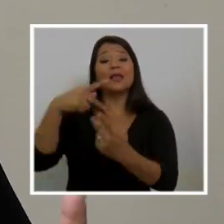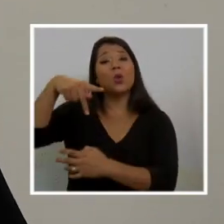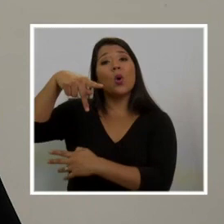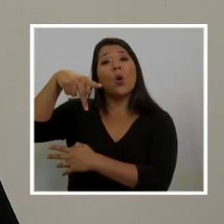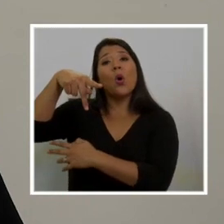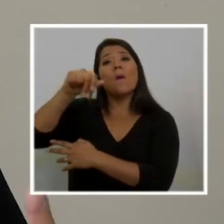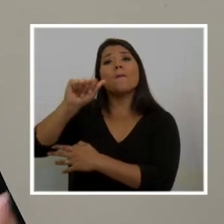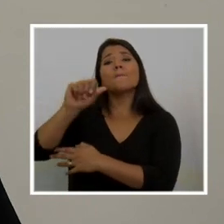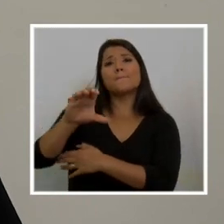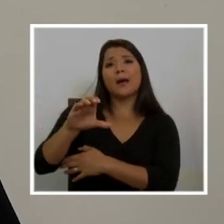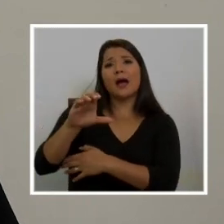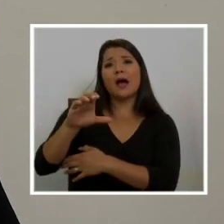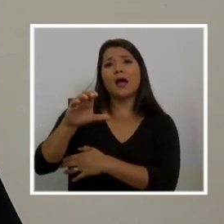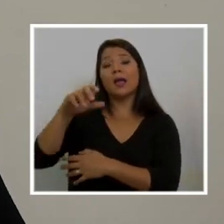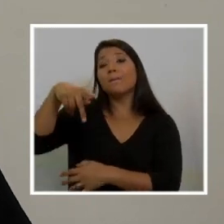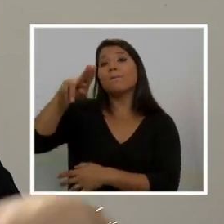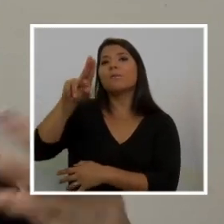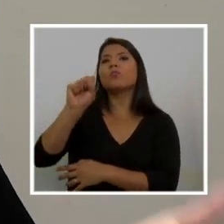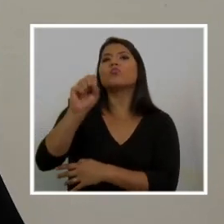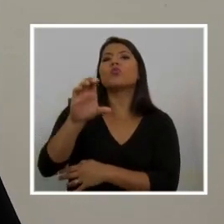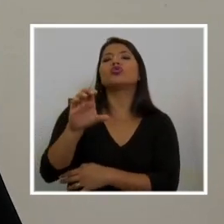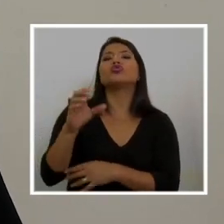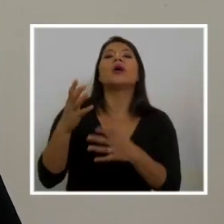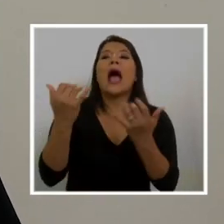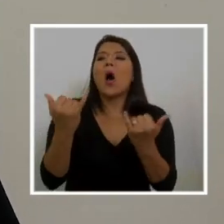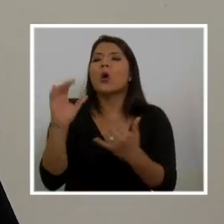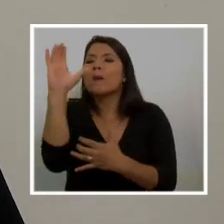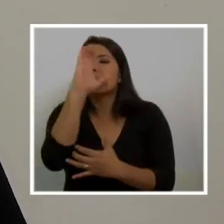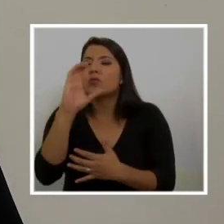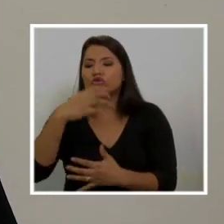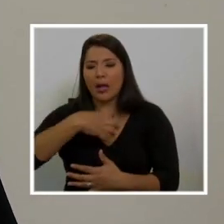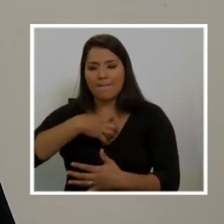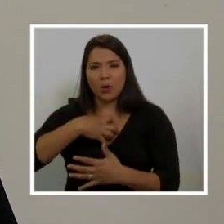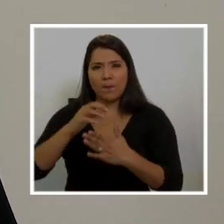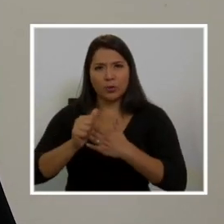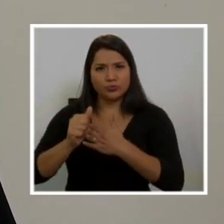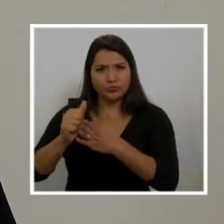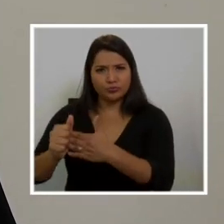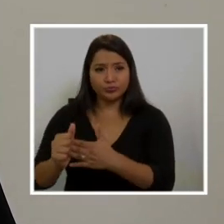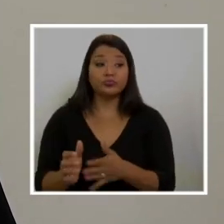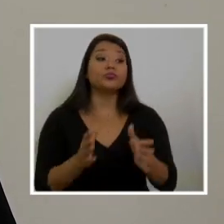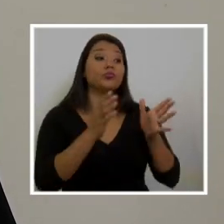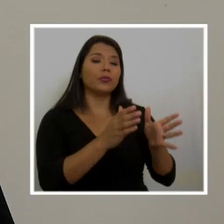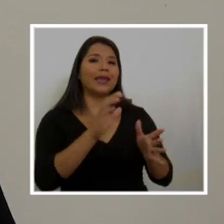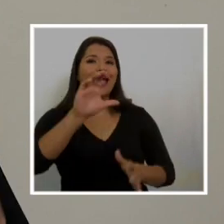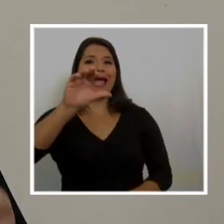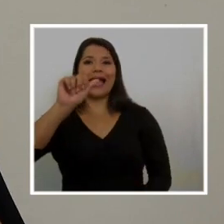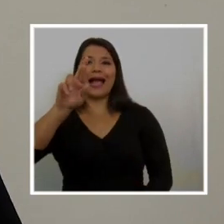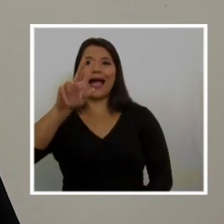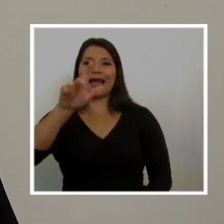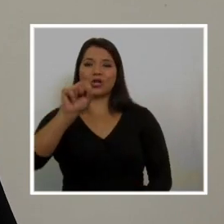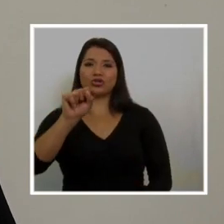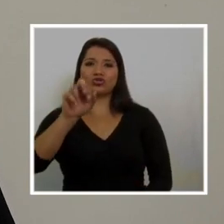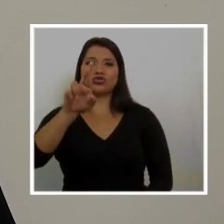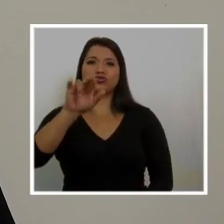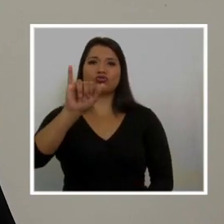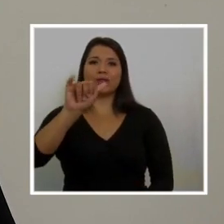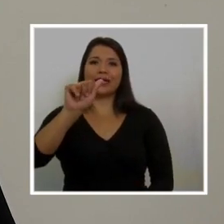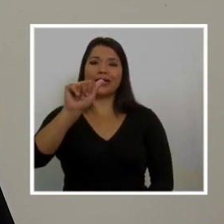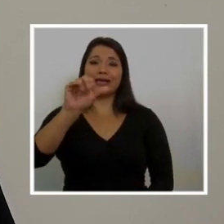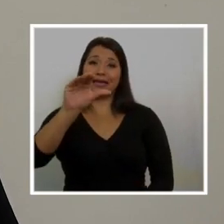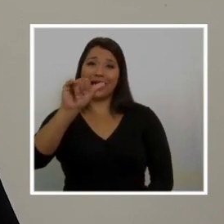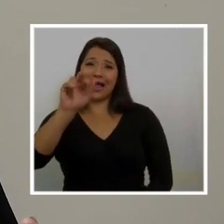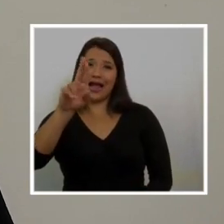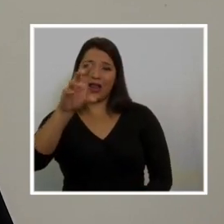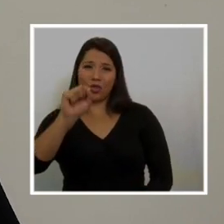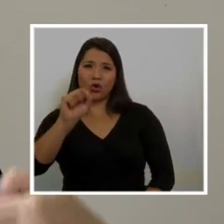buscando fortalecer sus propios liderazgos. Y en el caso de Carlos Ricardo, me parece que, contrario a lo que algunos